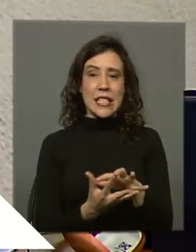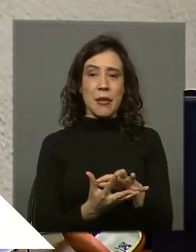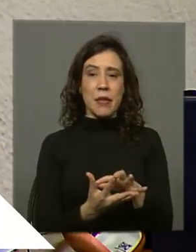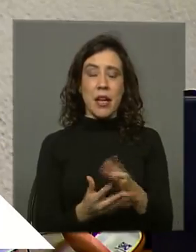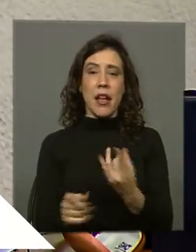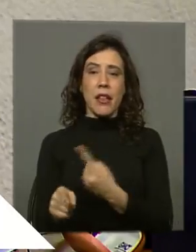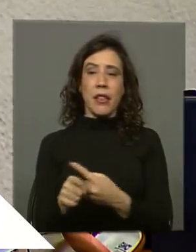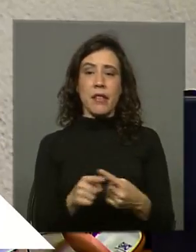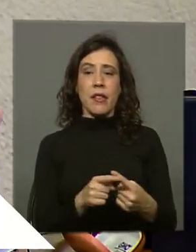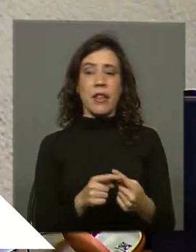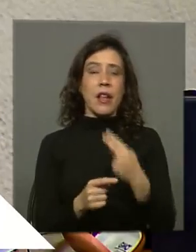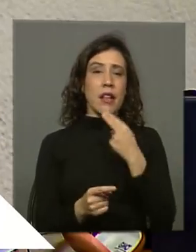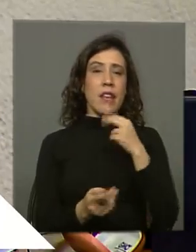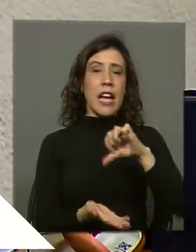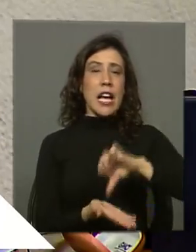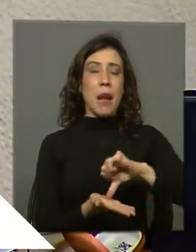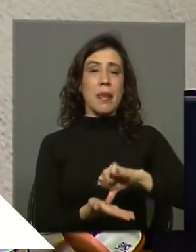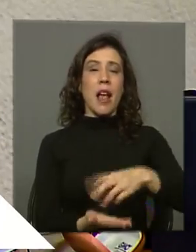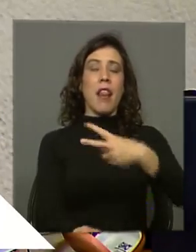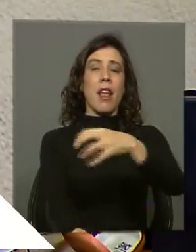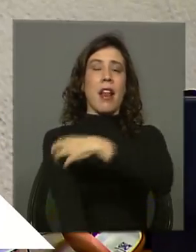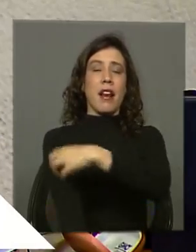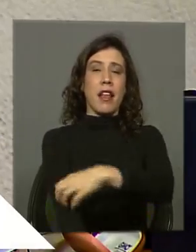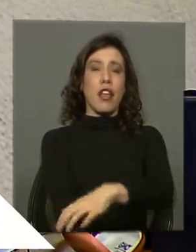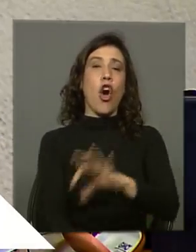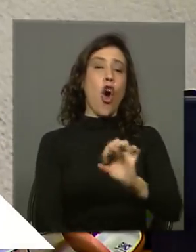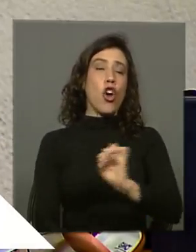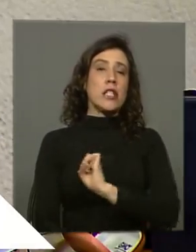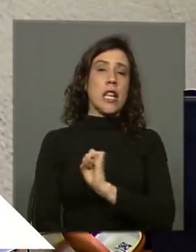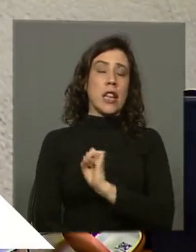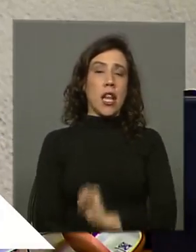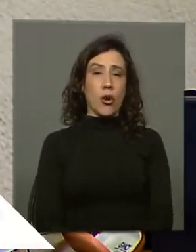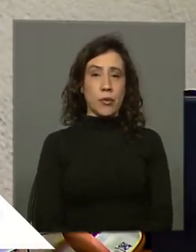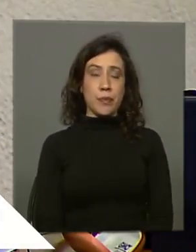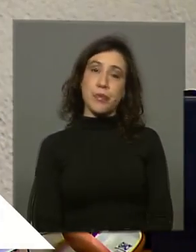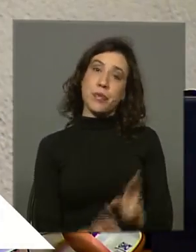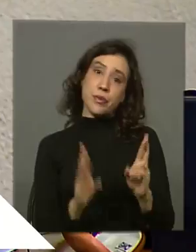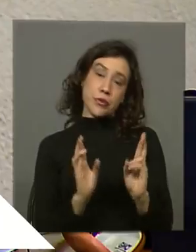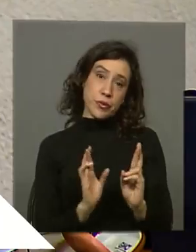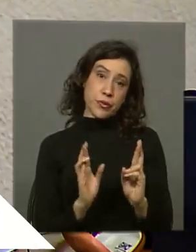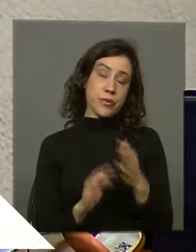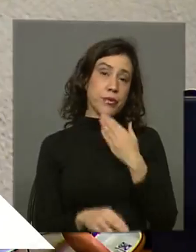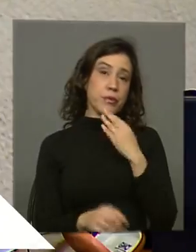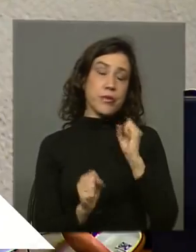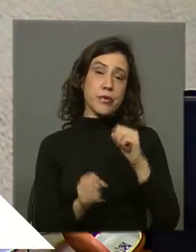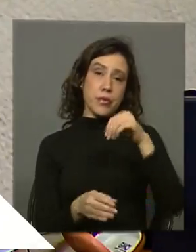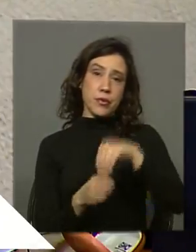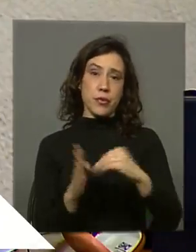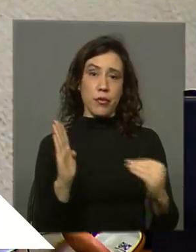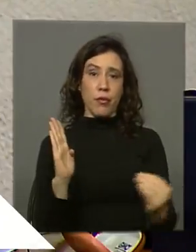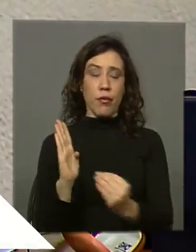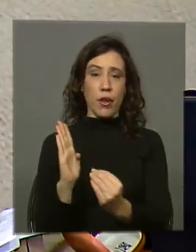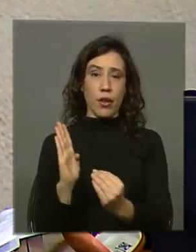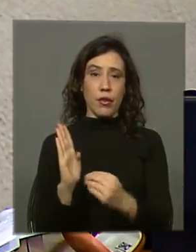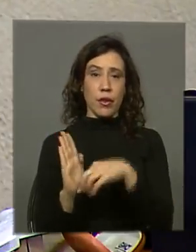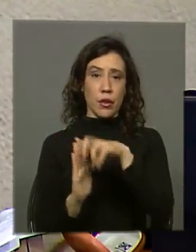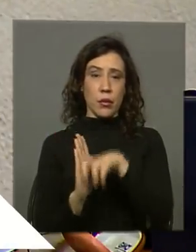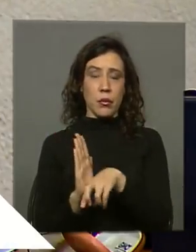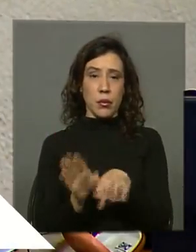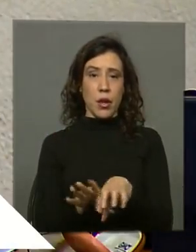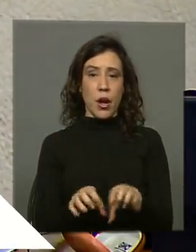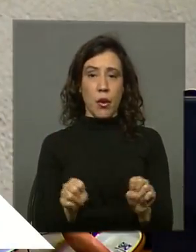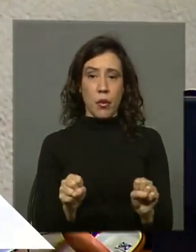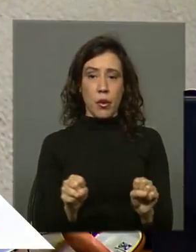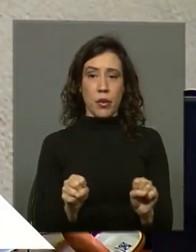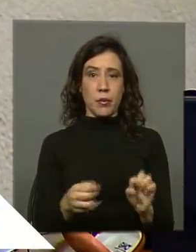diferencia que vive en las capitales regionales o en el propio Santiago así que ojalá también pudiéramos votar favorablemente a este proyecto de